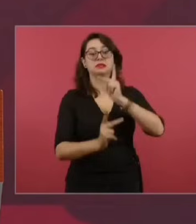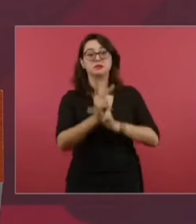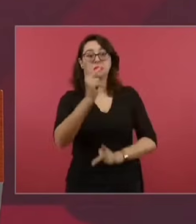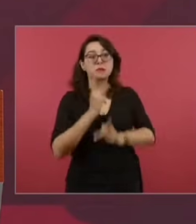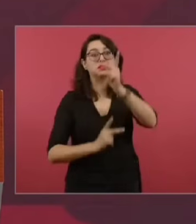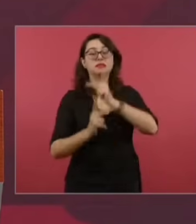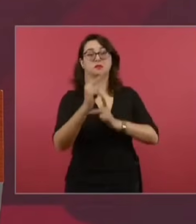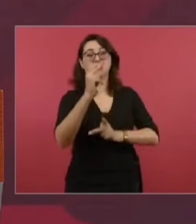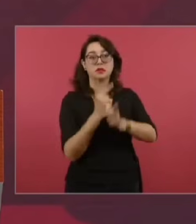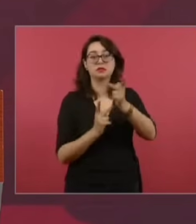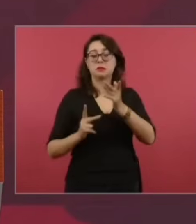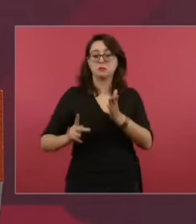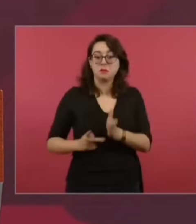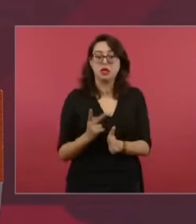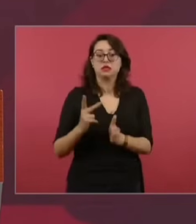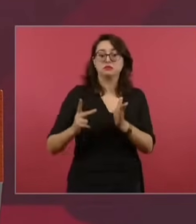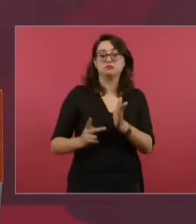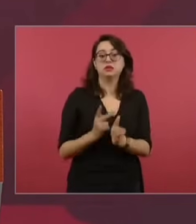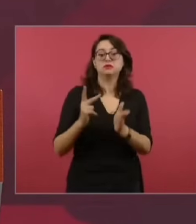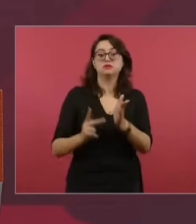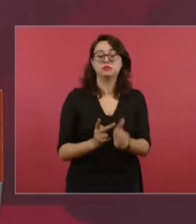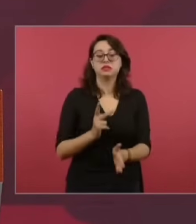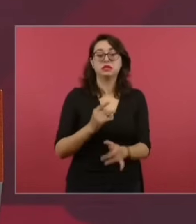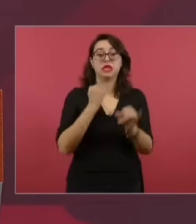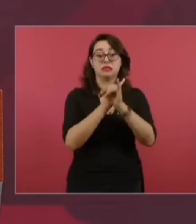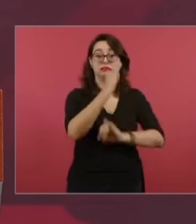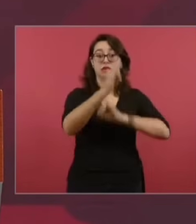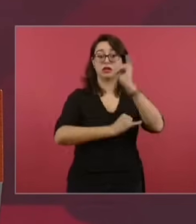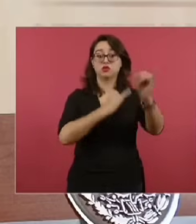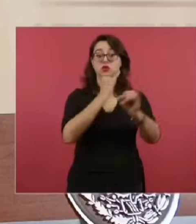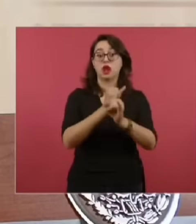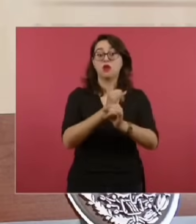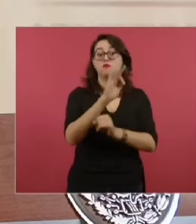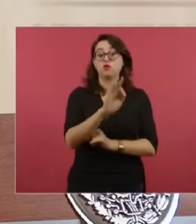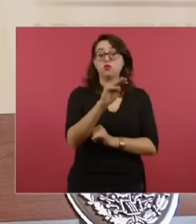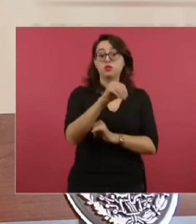complicidad del Fondo Monetario Internacional,